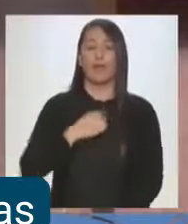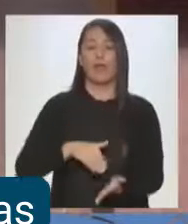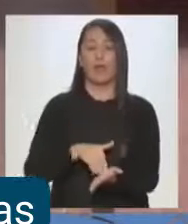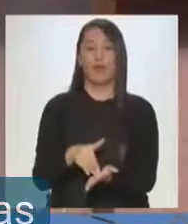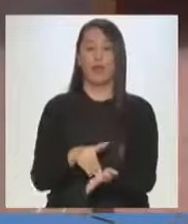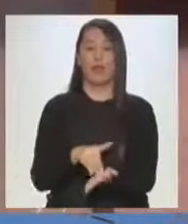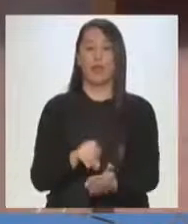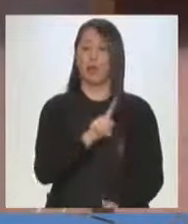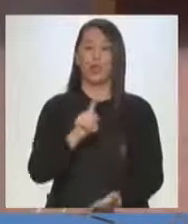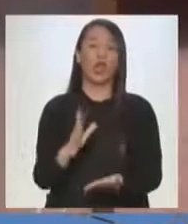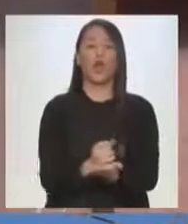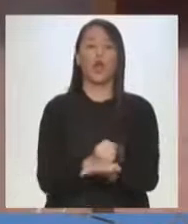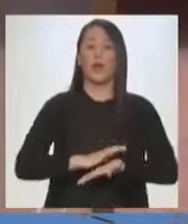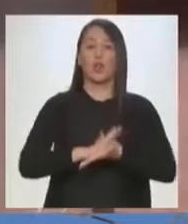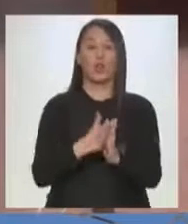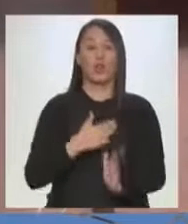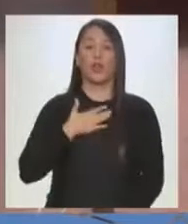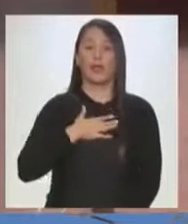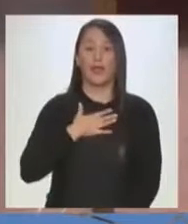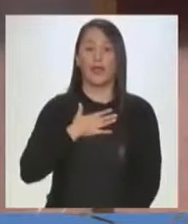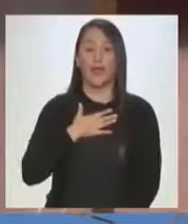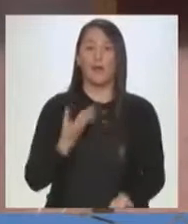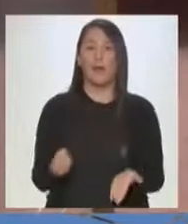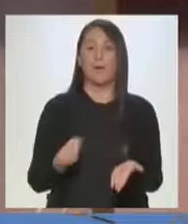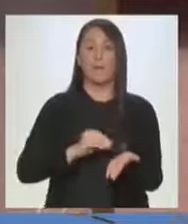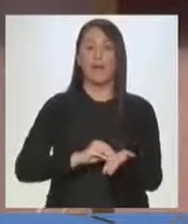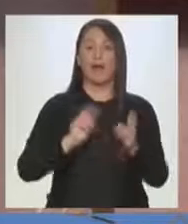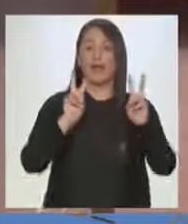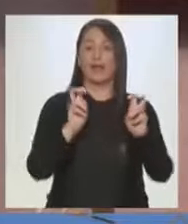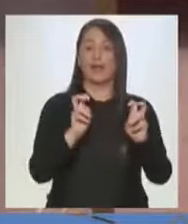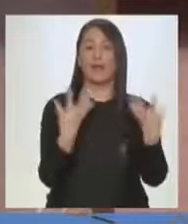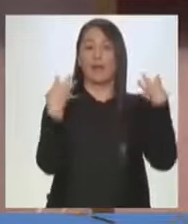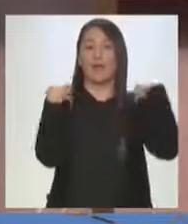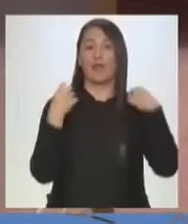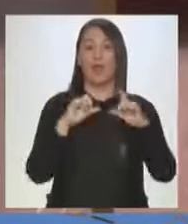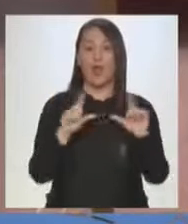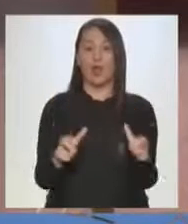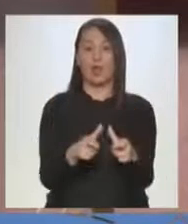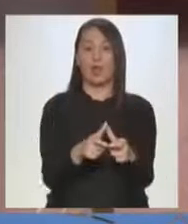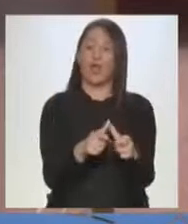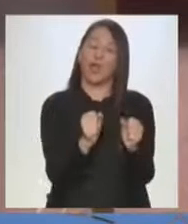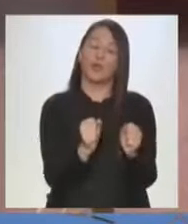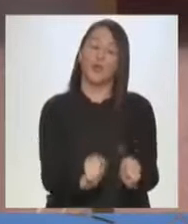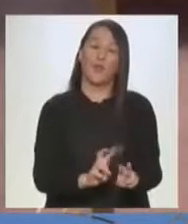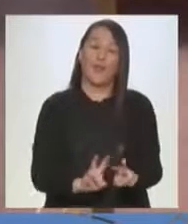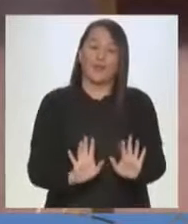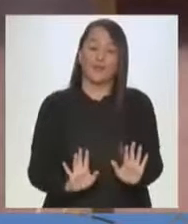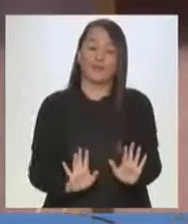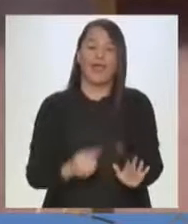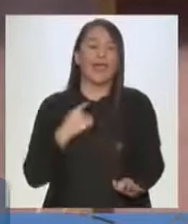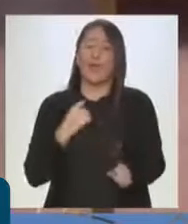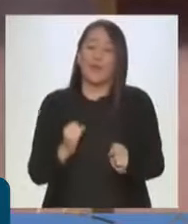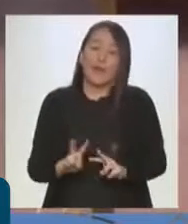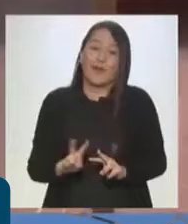No logramos todo lo que queríamos. Más en el ámbito de las facultades de la Comisión era lo que se podía hacer. ¿Qué podíamos